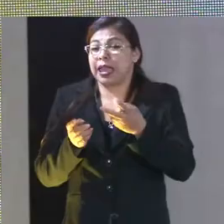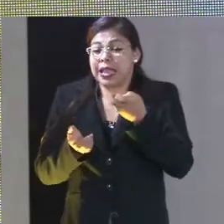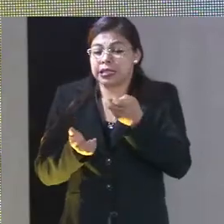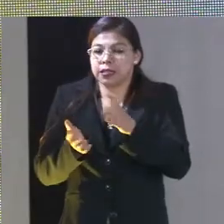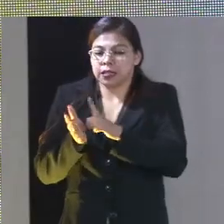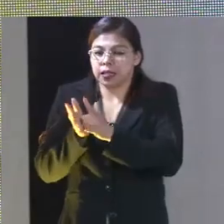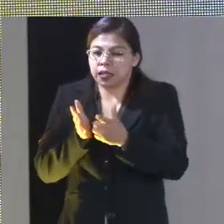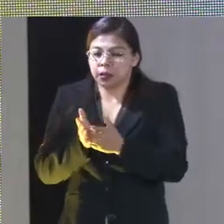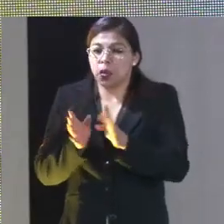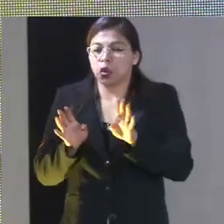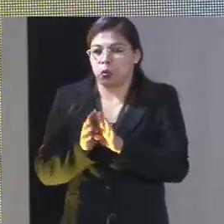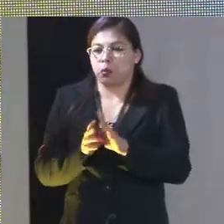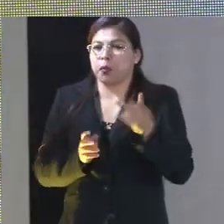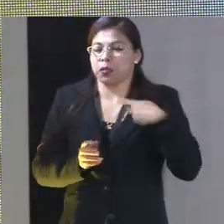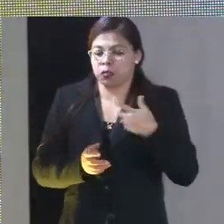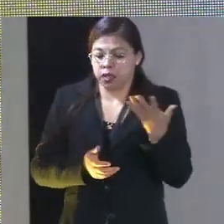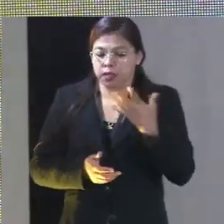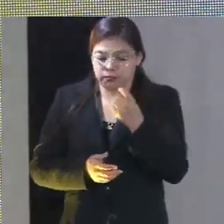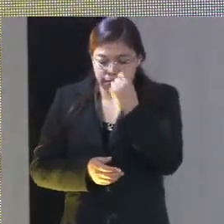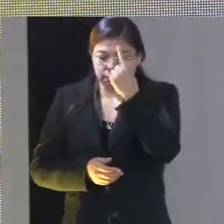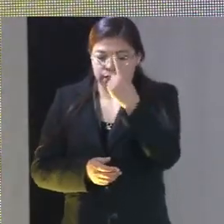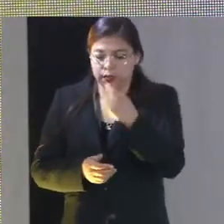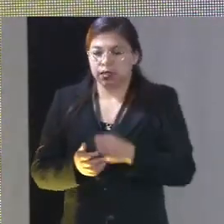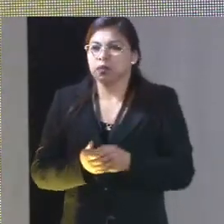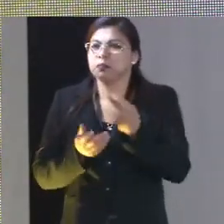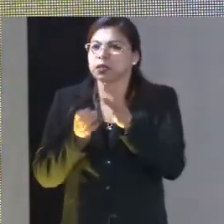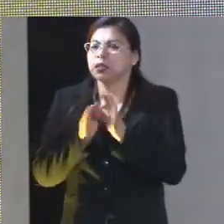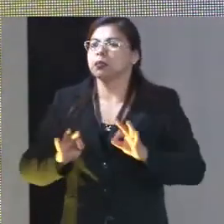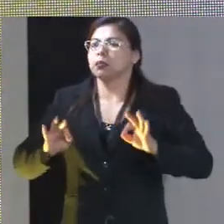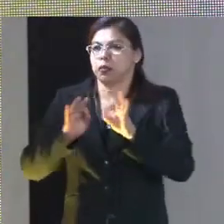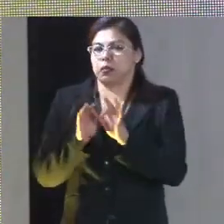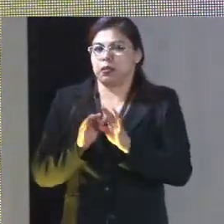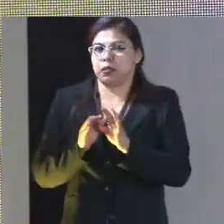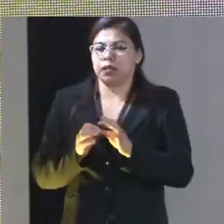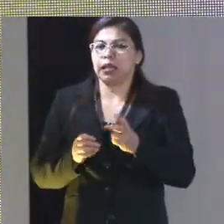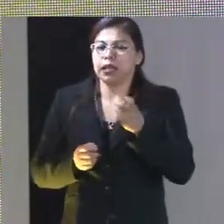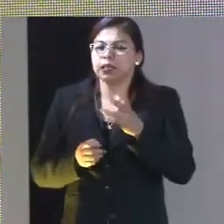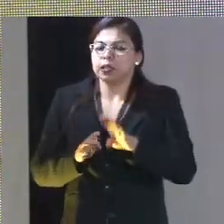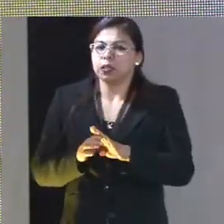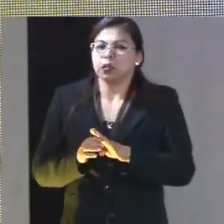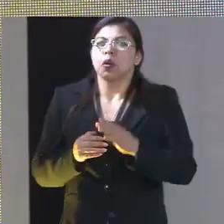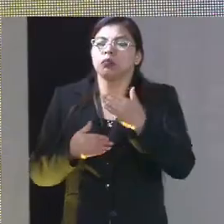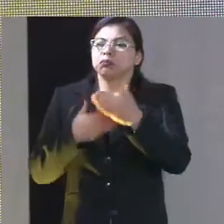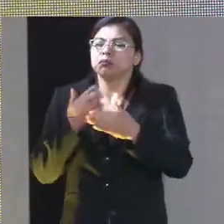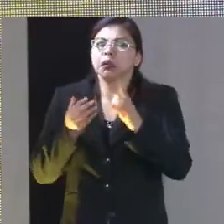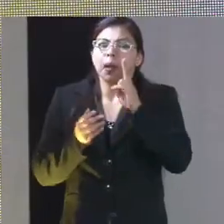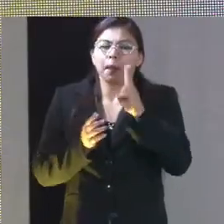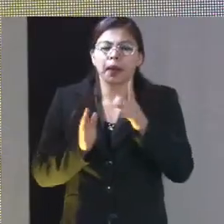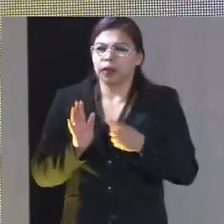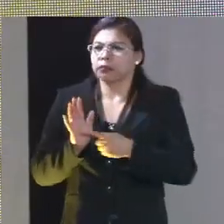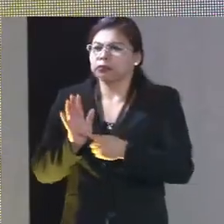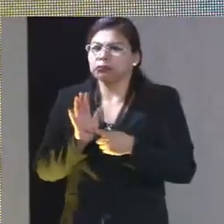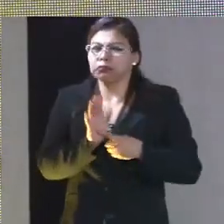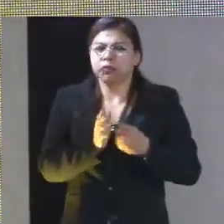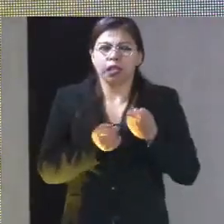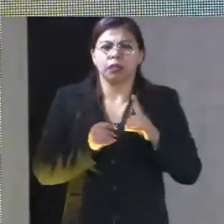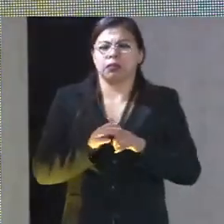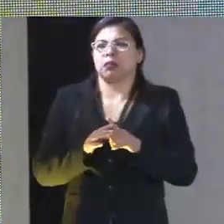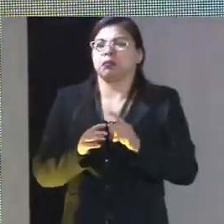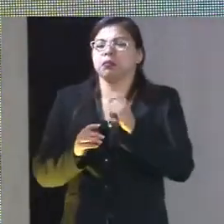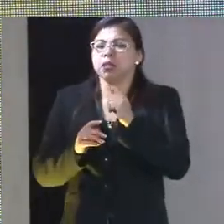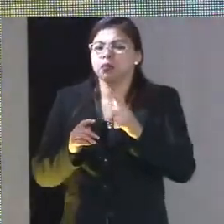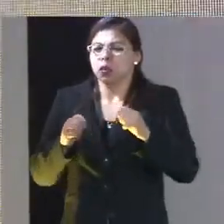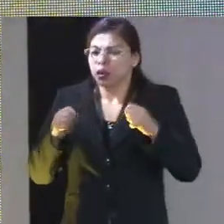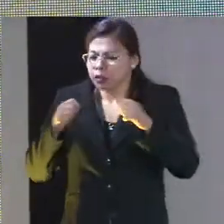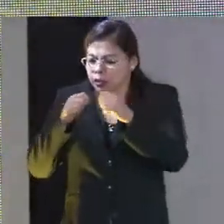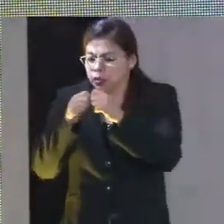libro como autor. Es un libro importante porque todos sabemos que están las marquesinas, pues, Tenochtitlan y la caída de